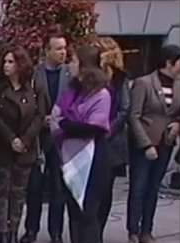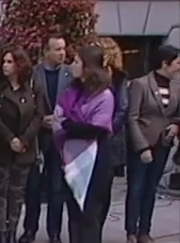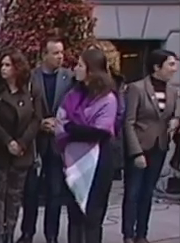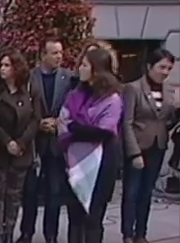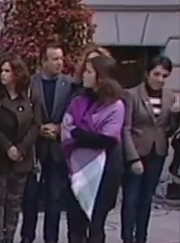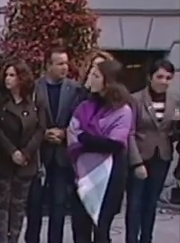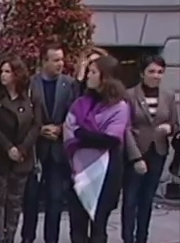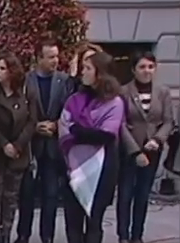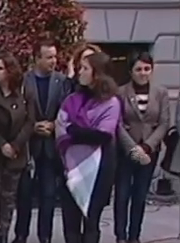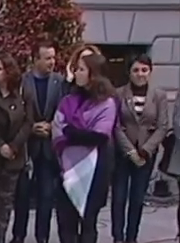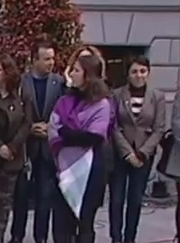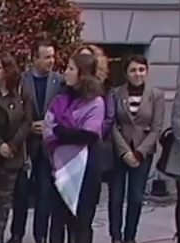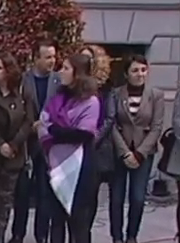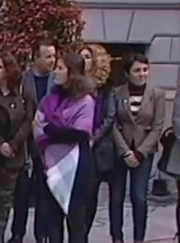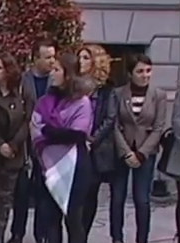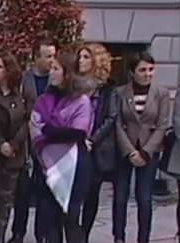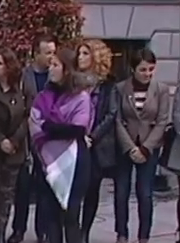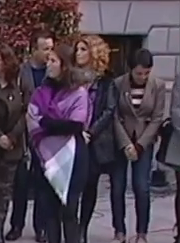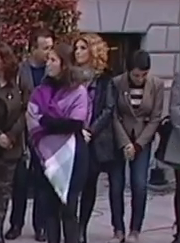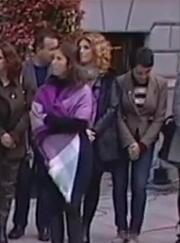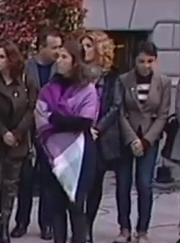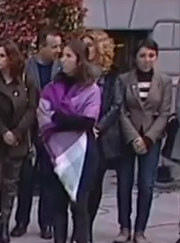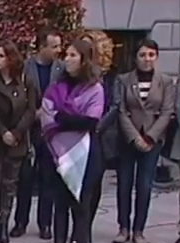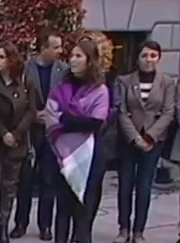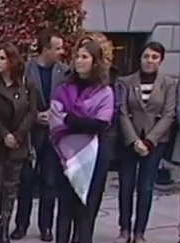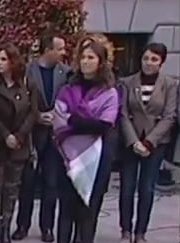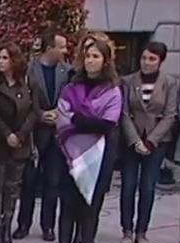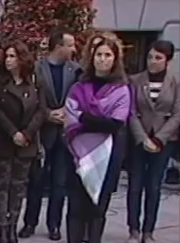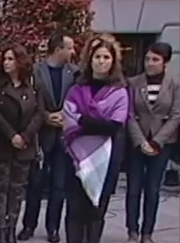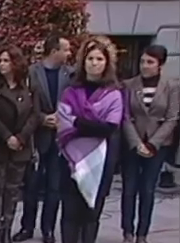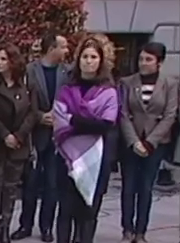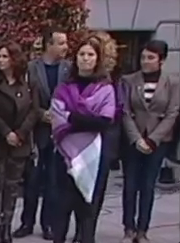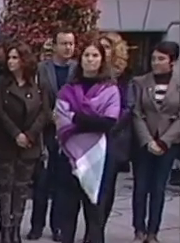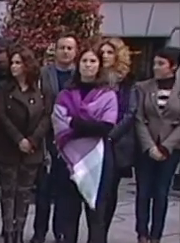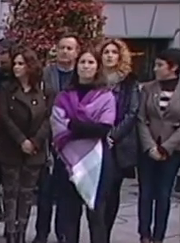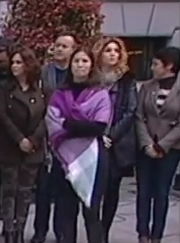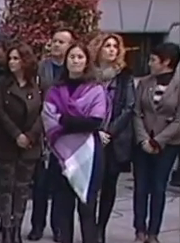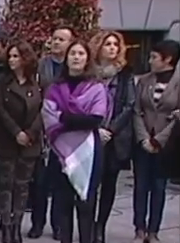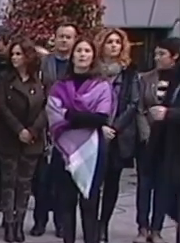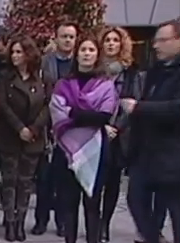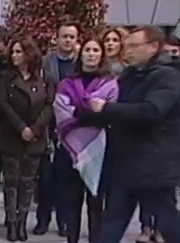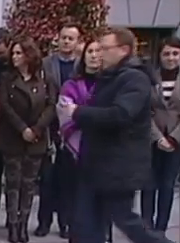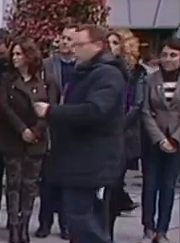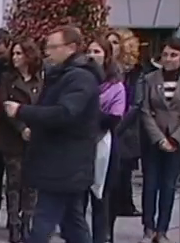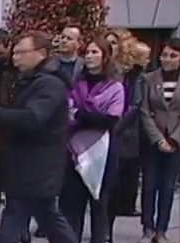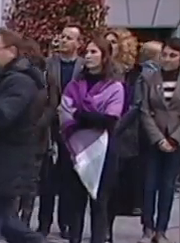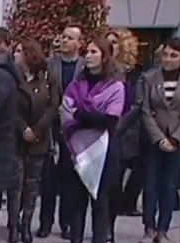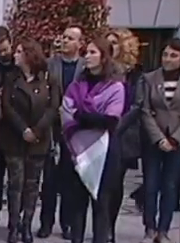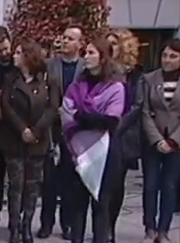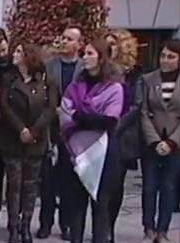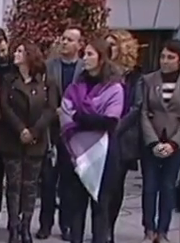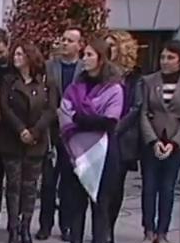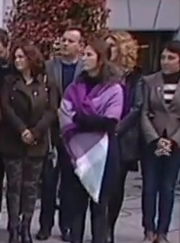y desde las 10:30 aproximadamente, un poquito más, ha dado comienzo el pleno ordinario, que estaba previsto que tuviera